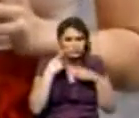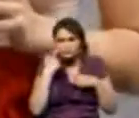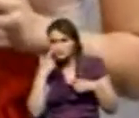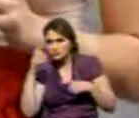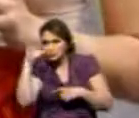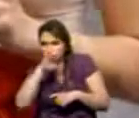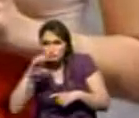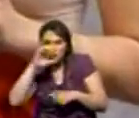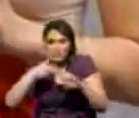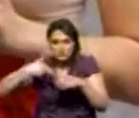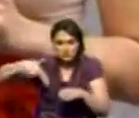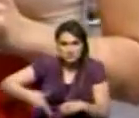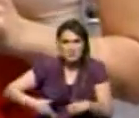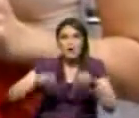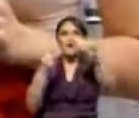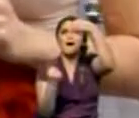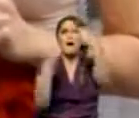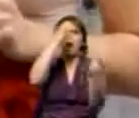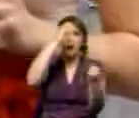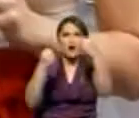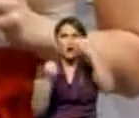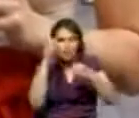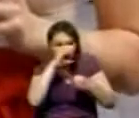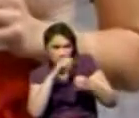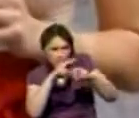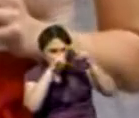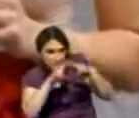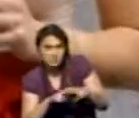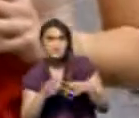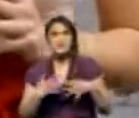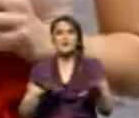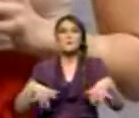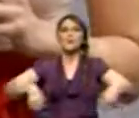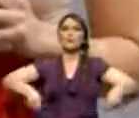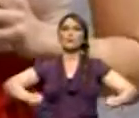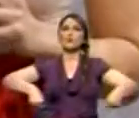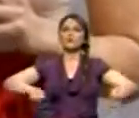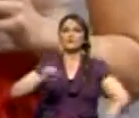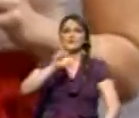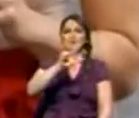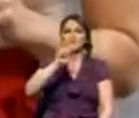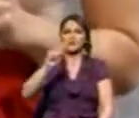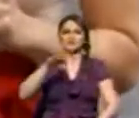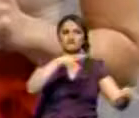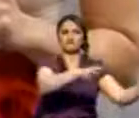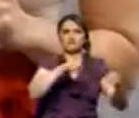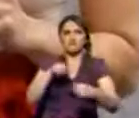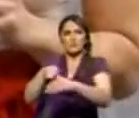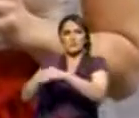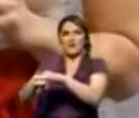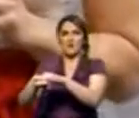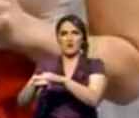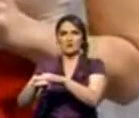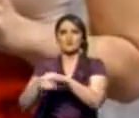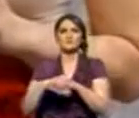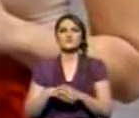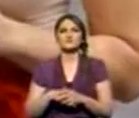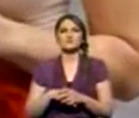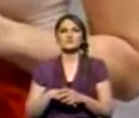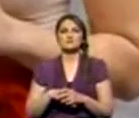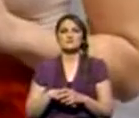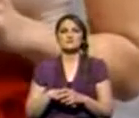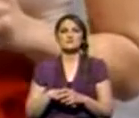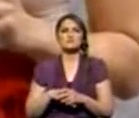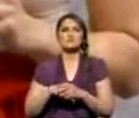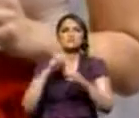vehículos, 744 motos, 32 motos han sido retenidas. Los operativos también se han registrado en